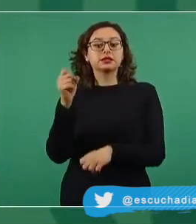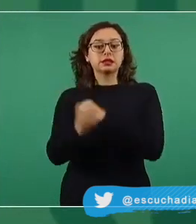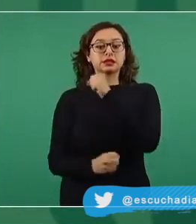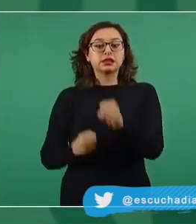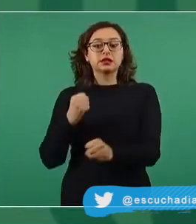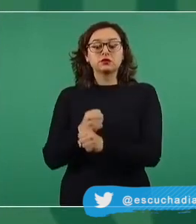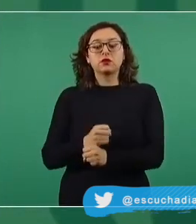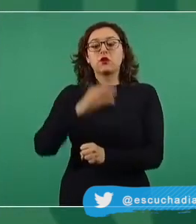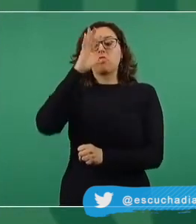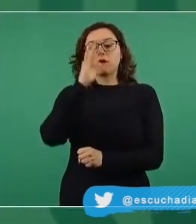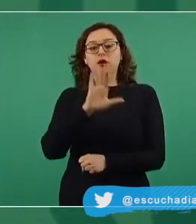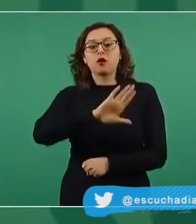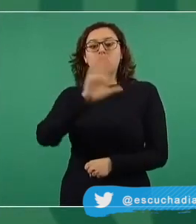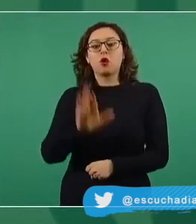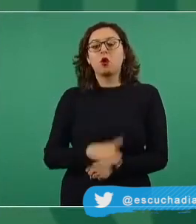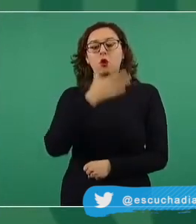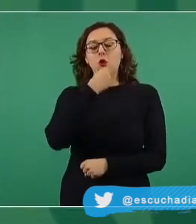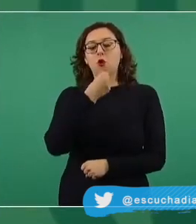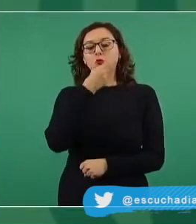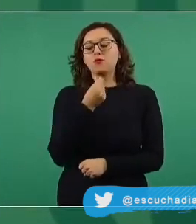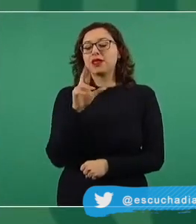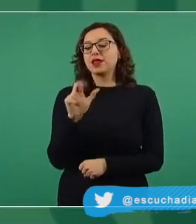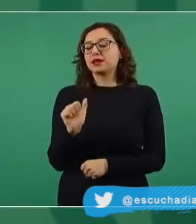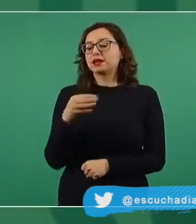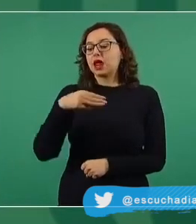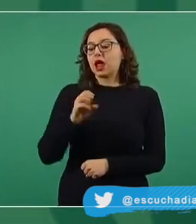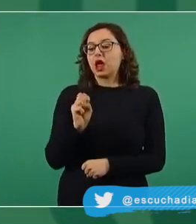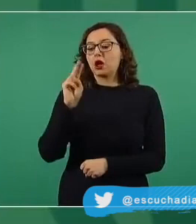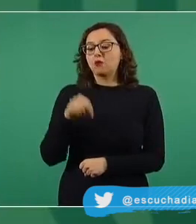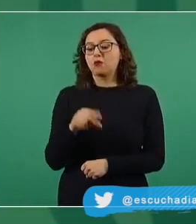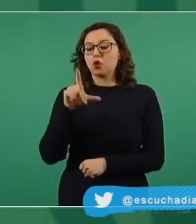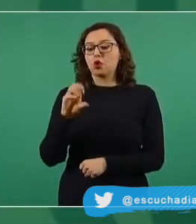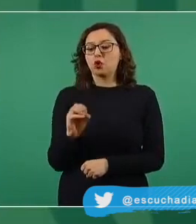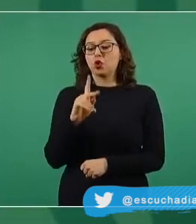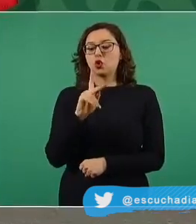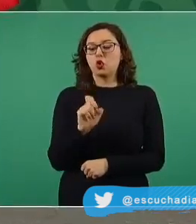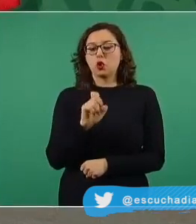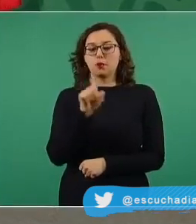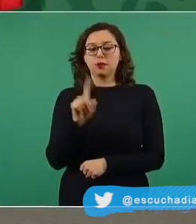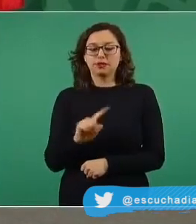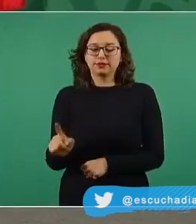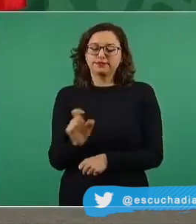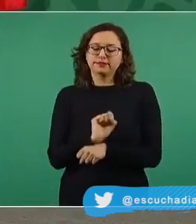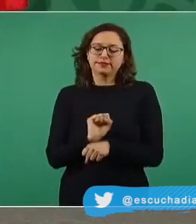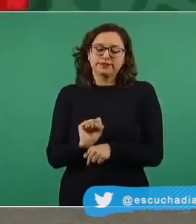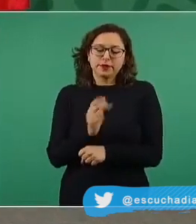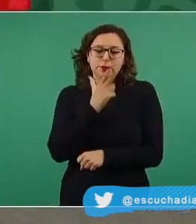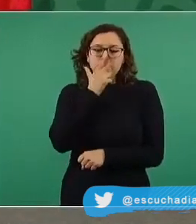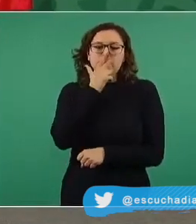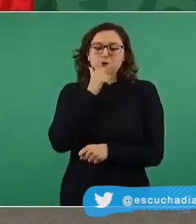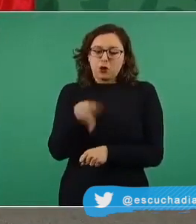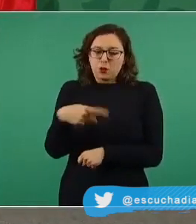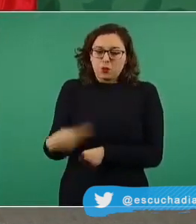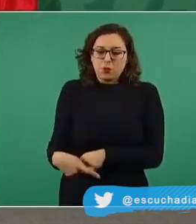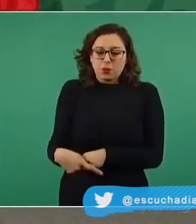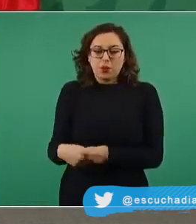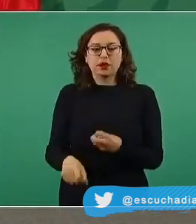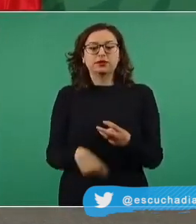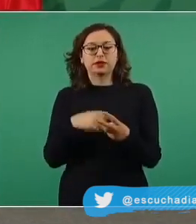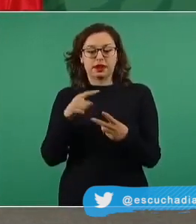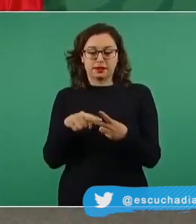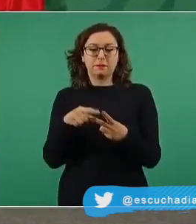del fallecimiento de Ramón López Velarde, de Suave Patria, y vamos a estar